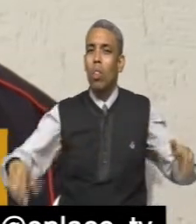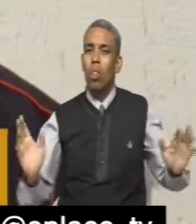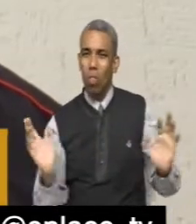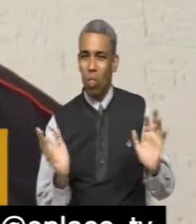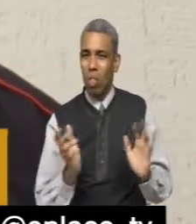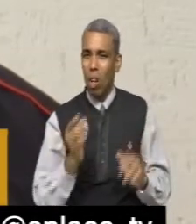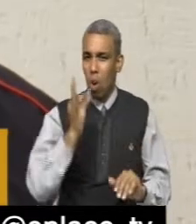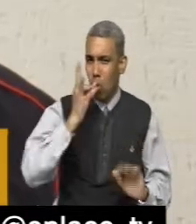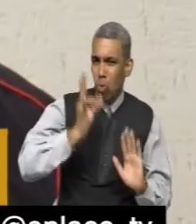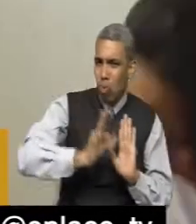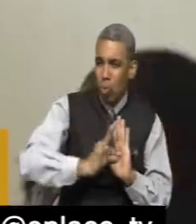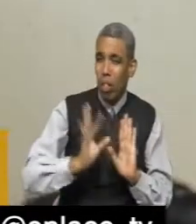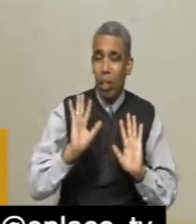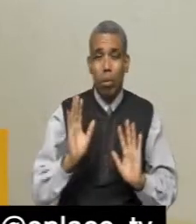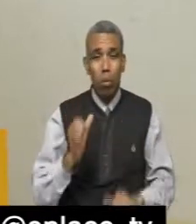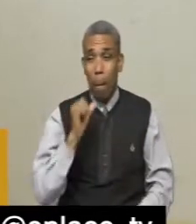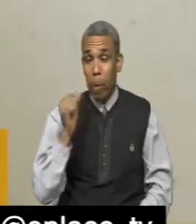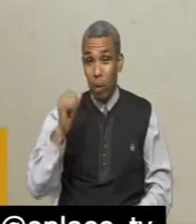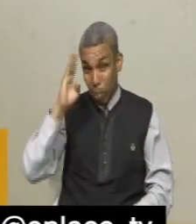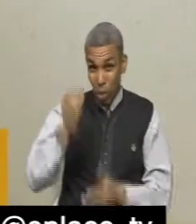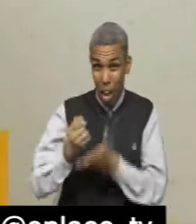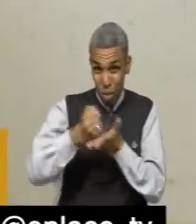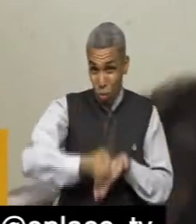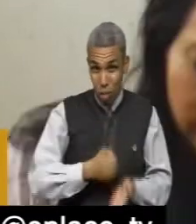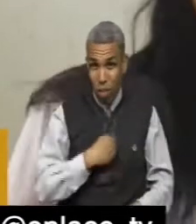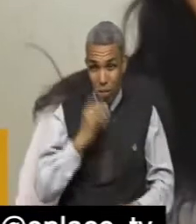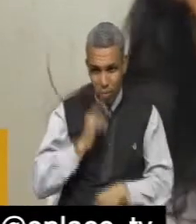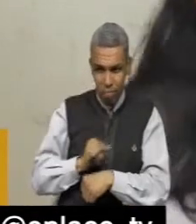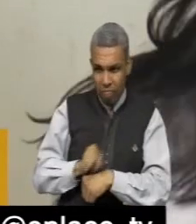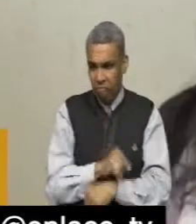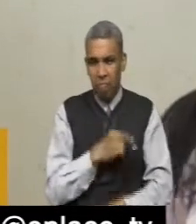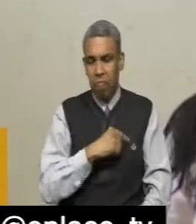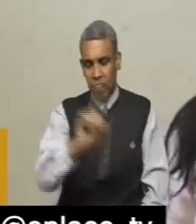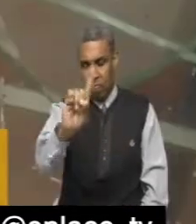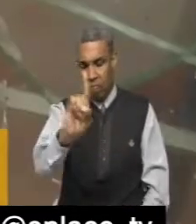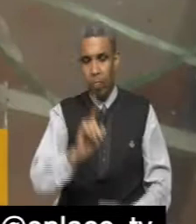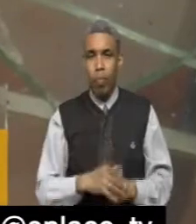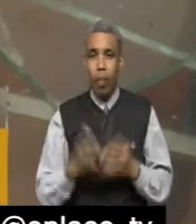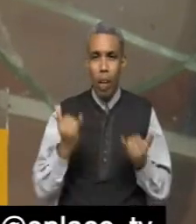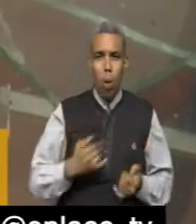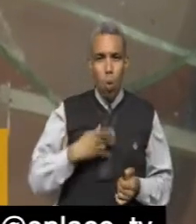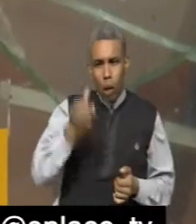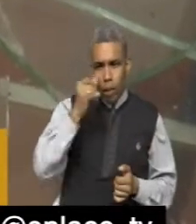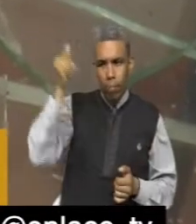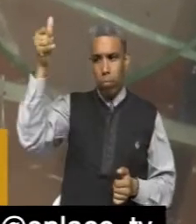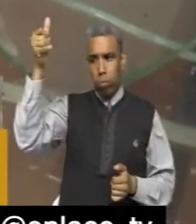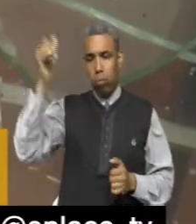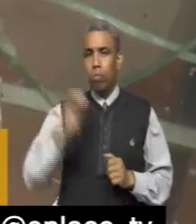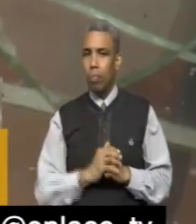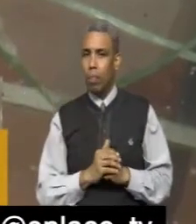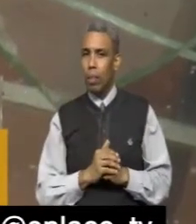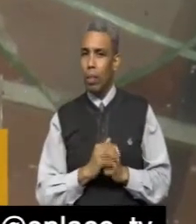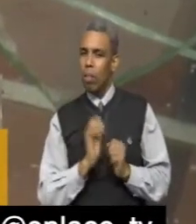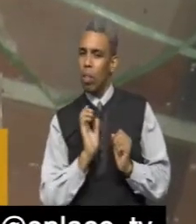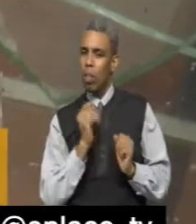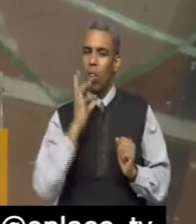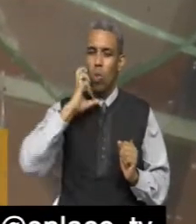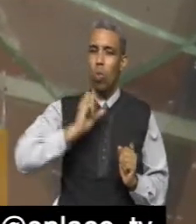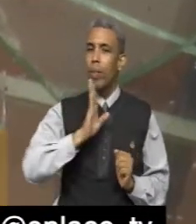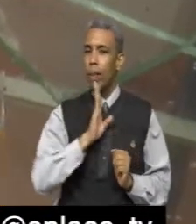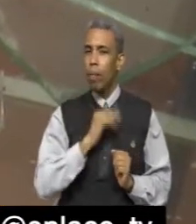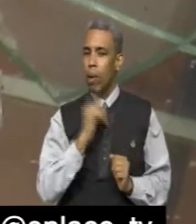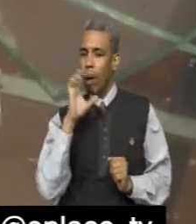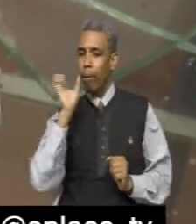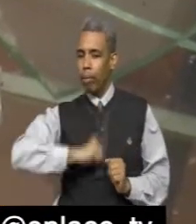la policía no nos colabora. A estos establecimientos públicos les serán instaladas cámaras de seguridad para que los delincuentes puedan ser identificados por